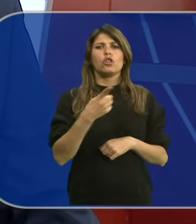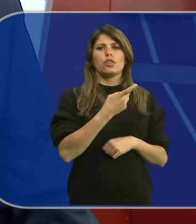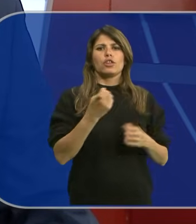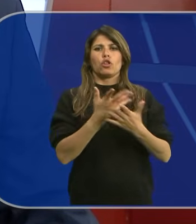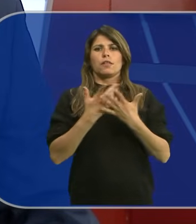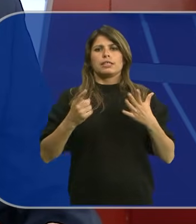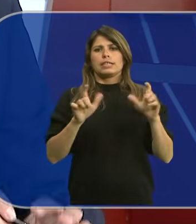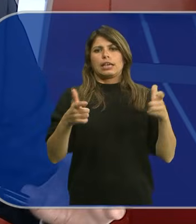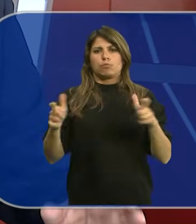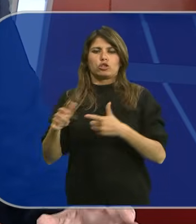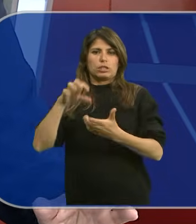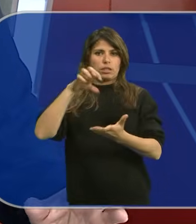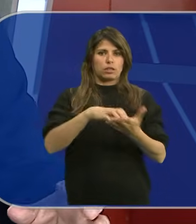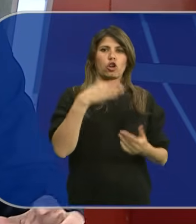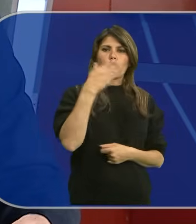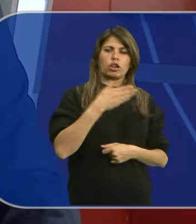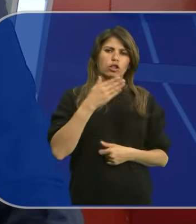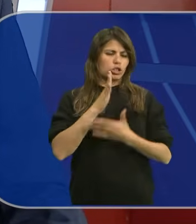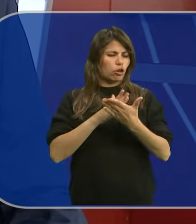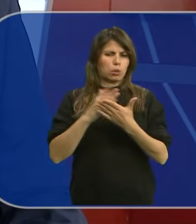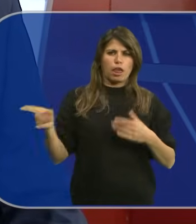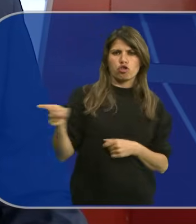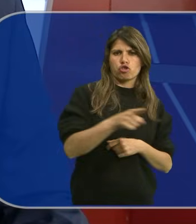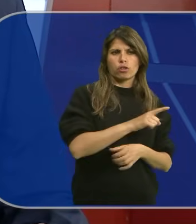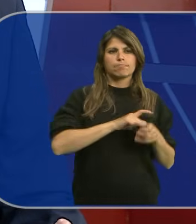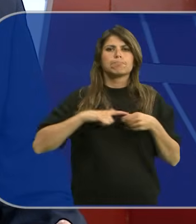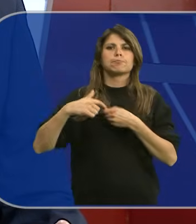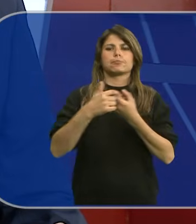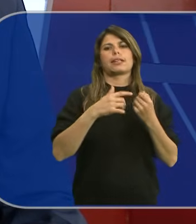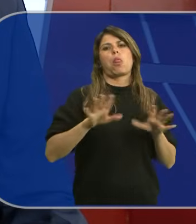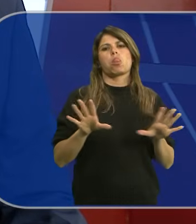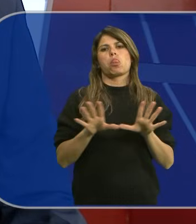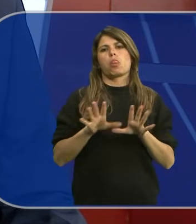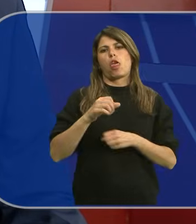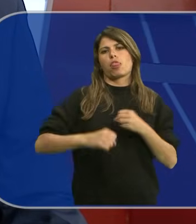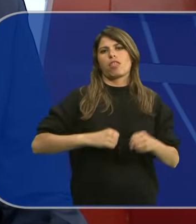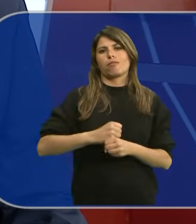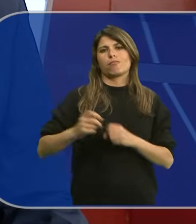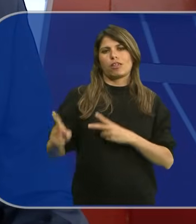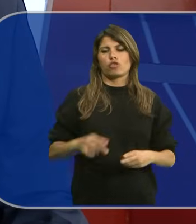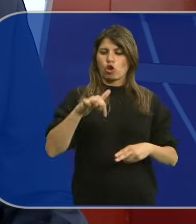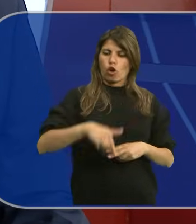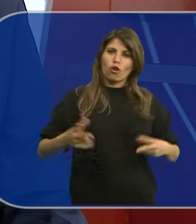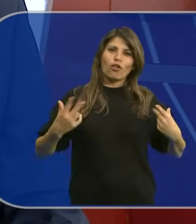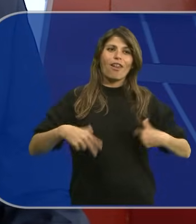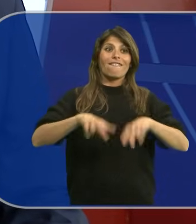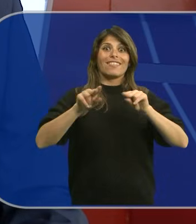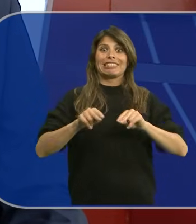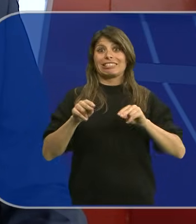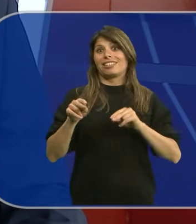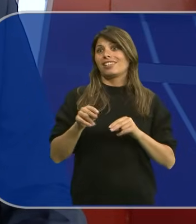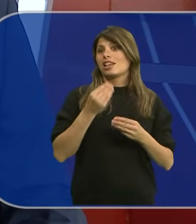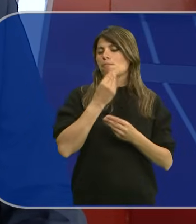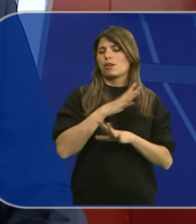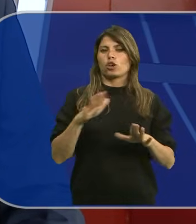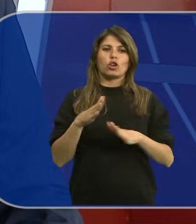de centros escolares de toda la comunidad han formado parte de esta 10ª edición que hoy ha concluido con la gran final en el mejor escenario posible,